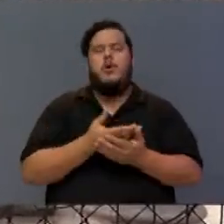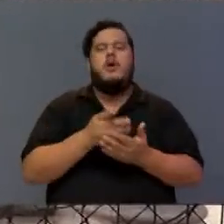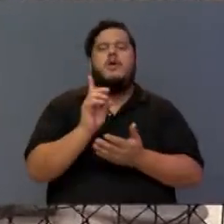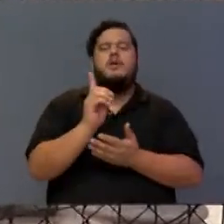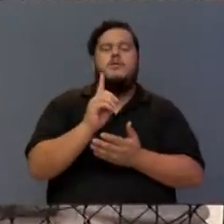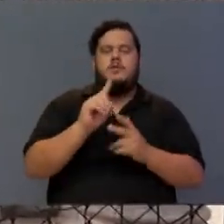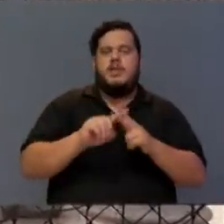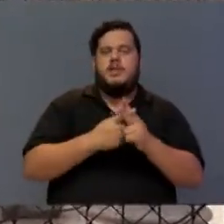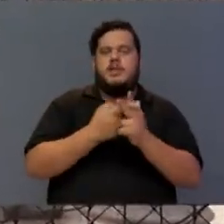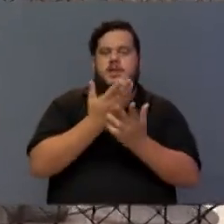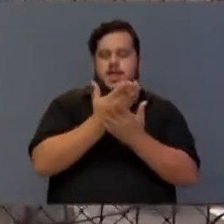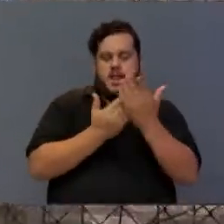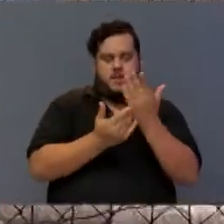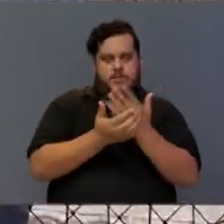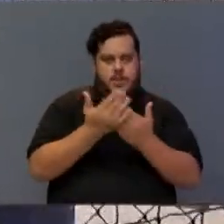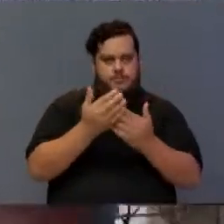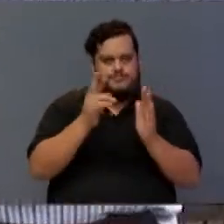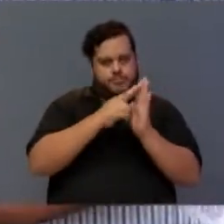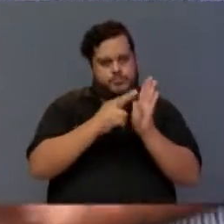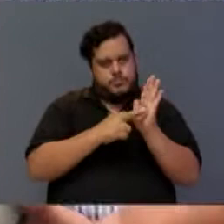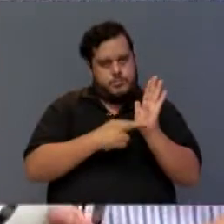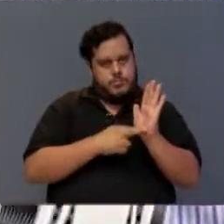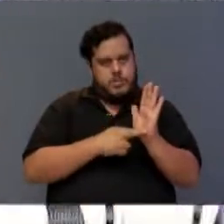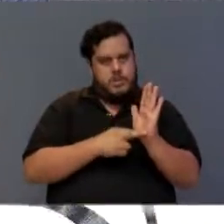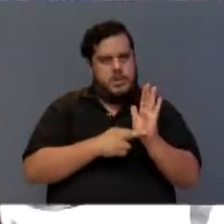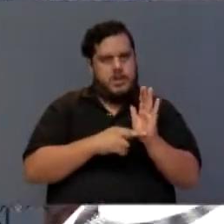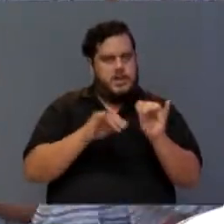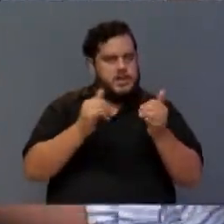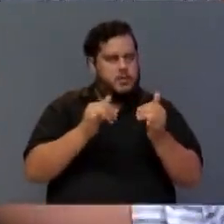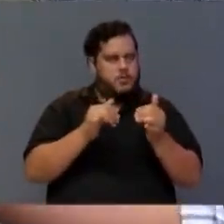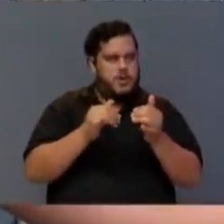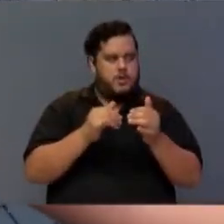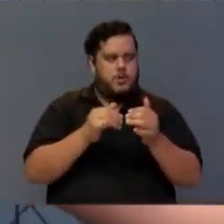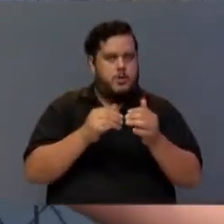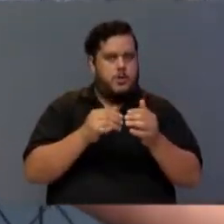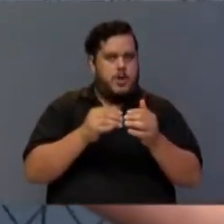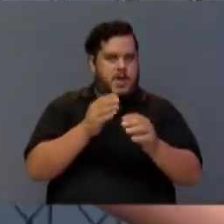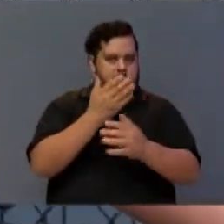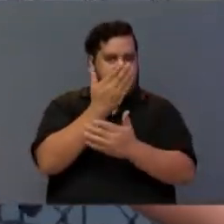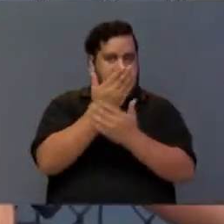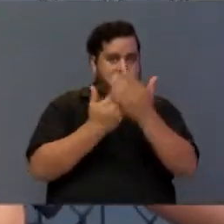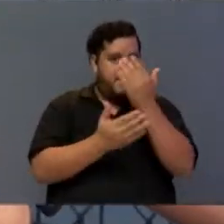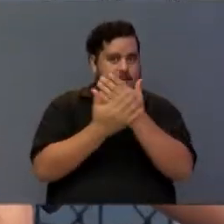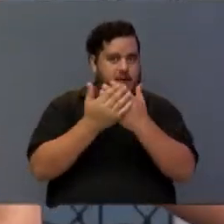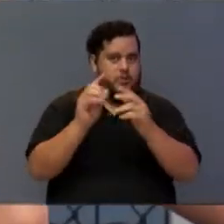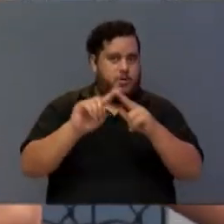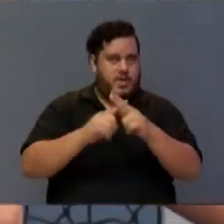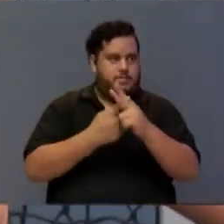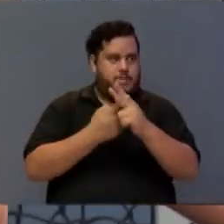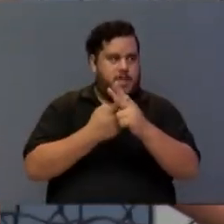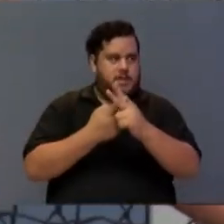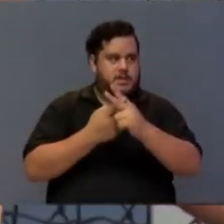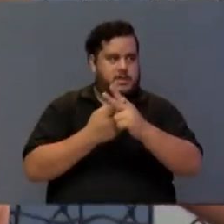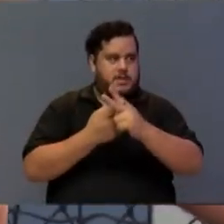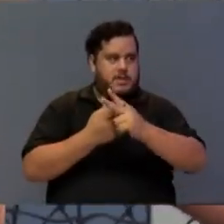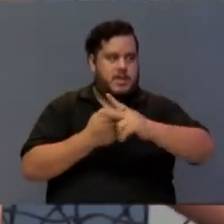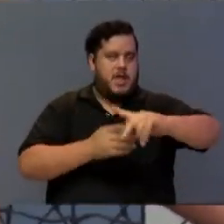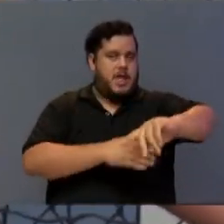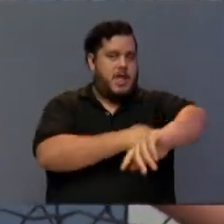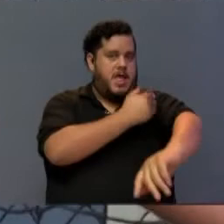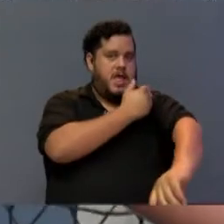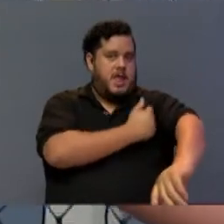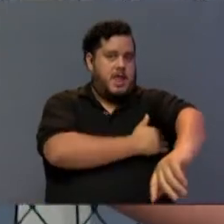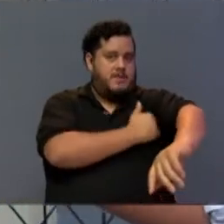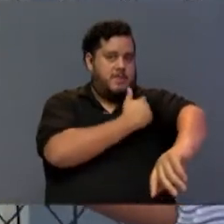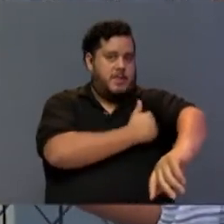inicia la mano según las reglas de juego la mano debe sancionarse a partir de la línea que forma el final de la